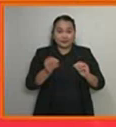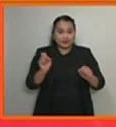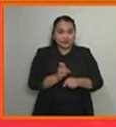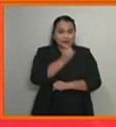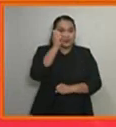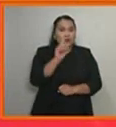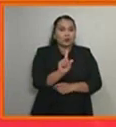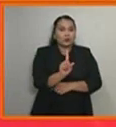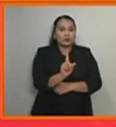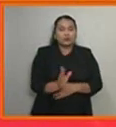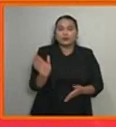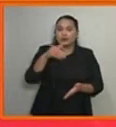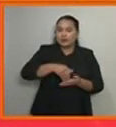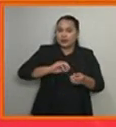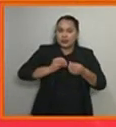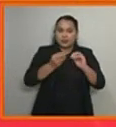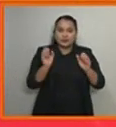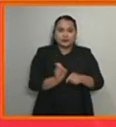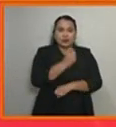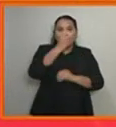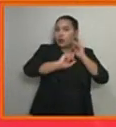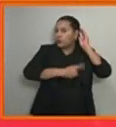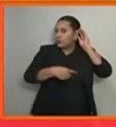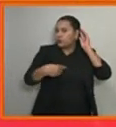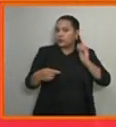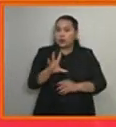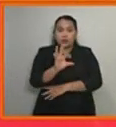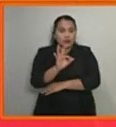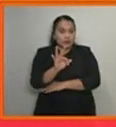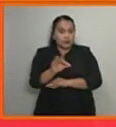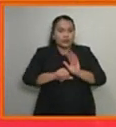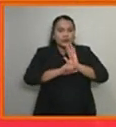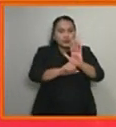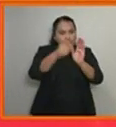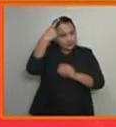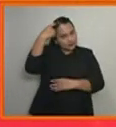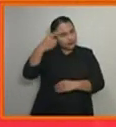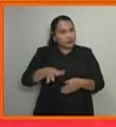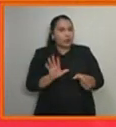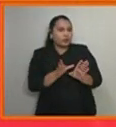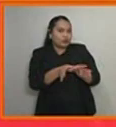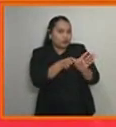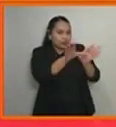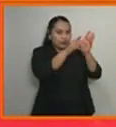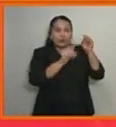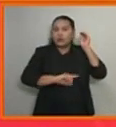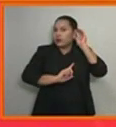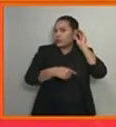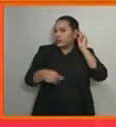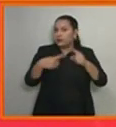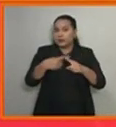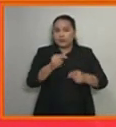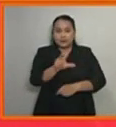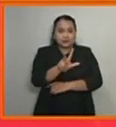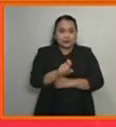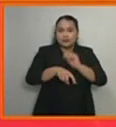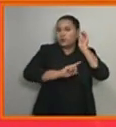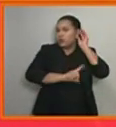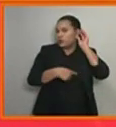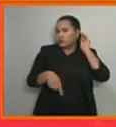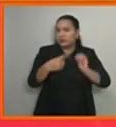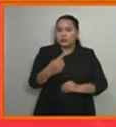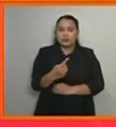1. El número favorecido para la diaria es el 19 con su símbolo de sueños mariposa. Para Multi X 3X y para más